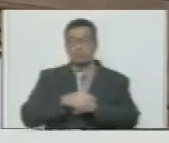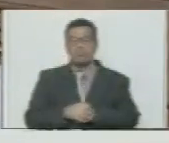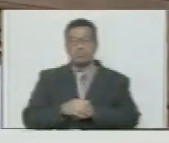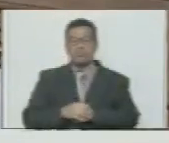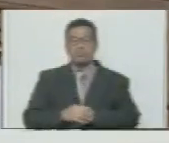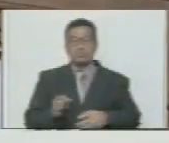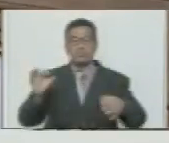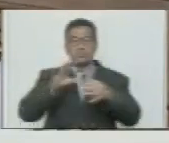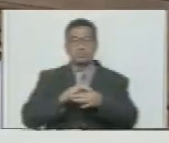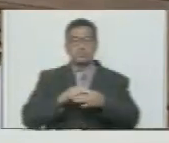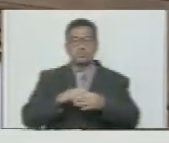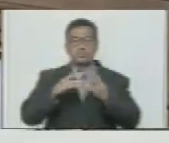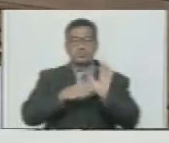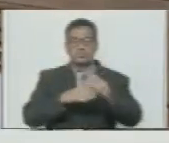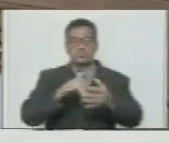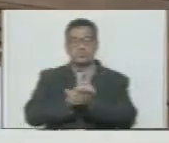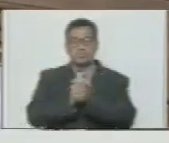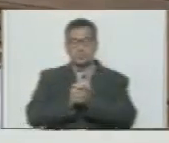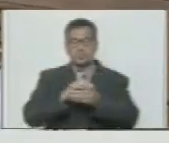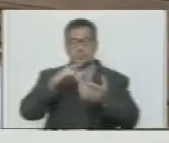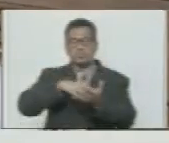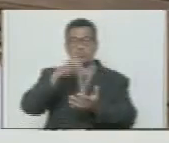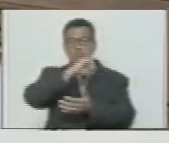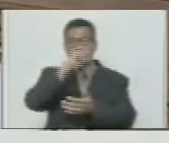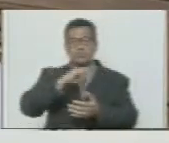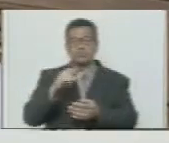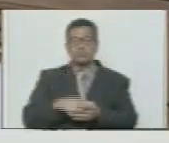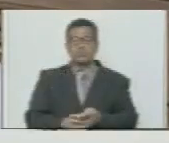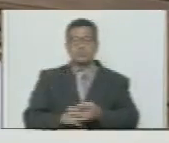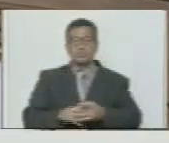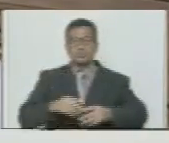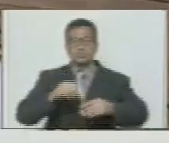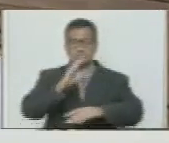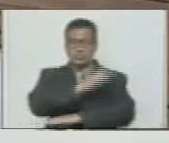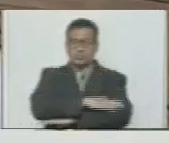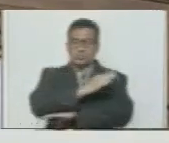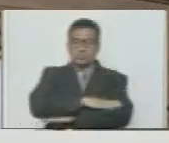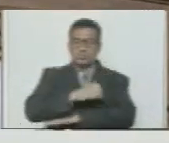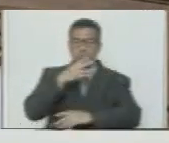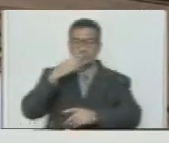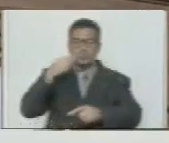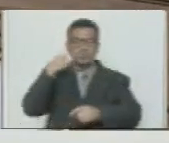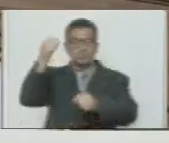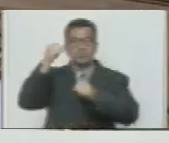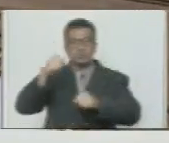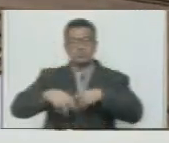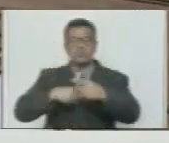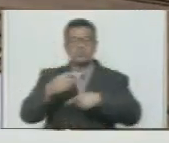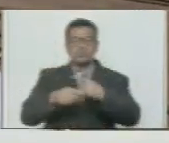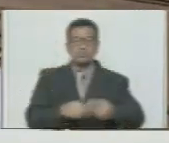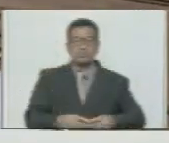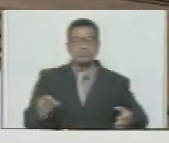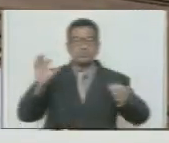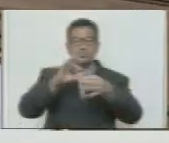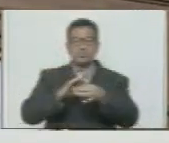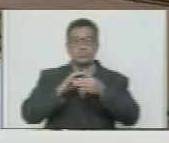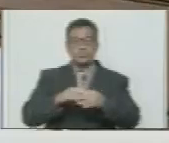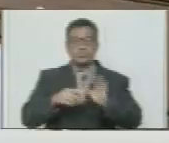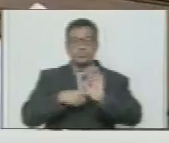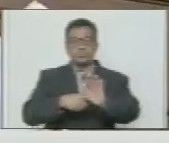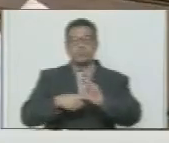17 años, fue miembro de la Junta Patriótica por el Estado Zulia, con una conducta heroica y valiente que lo llevó a